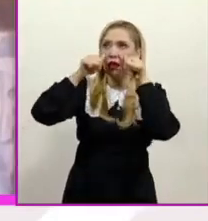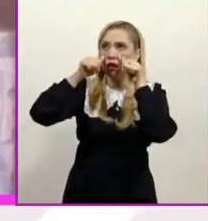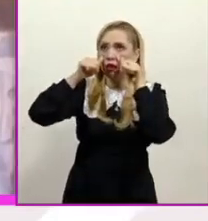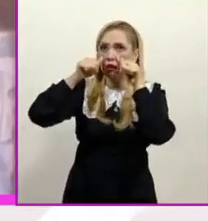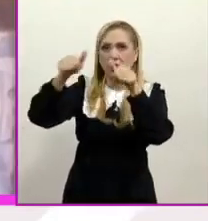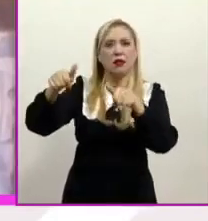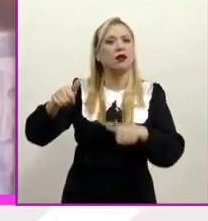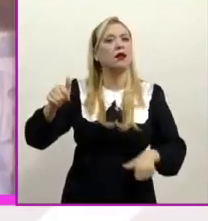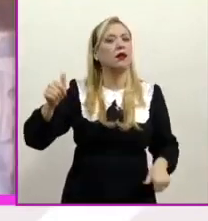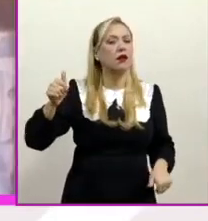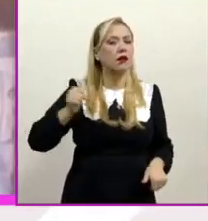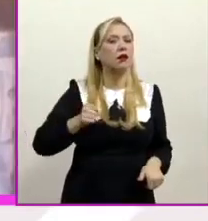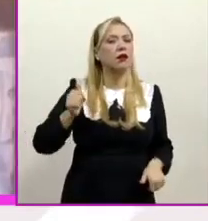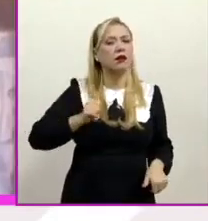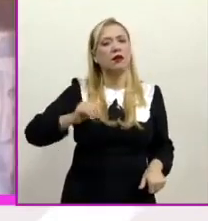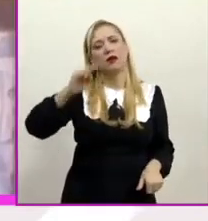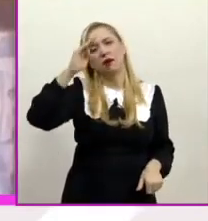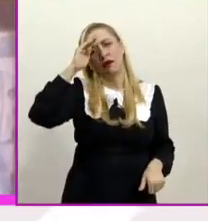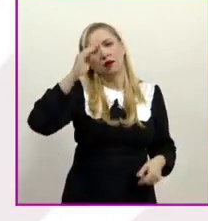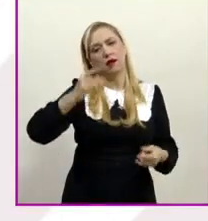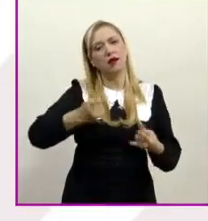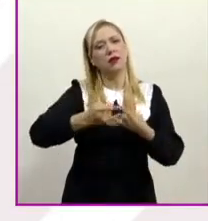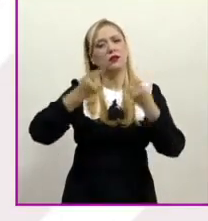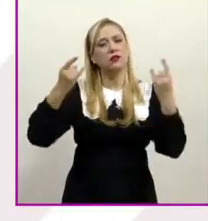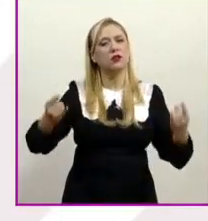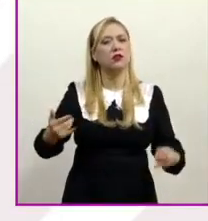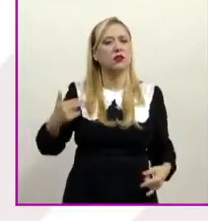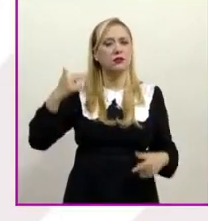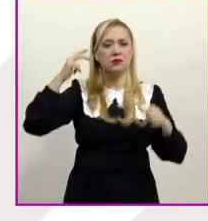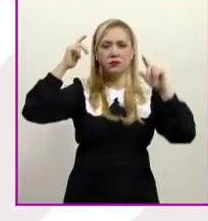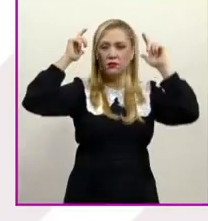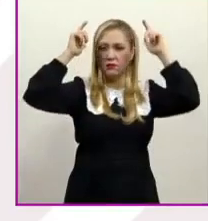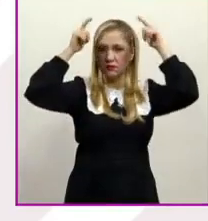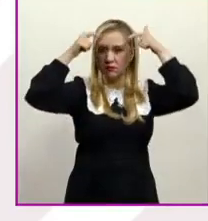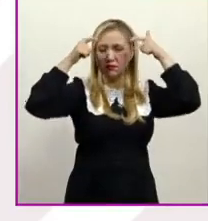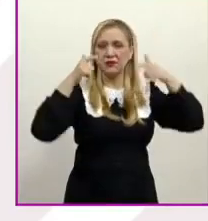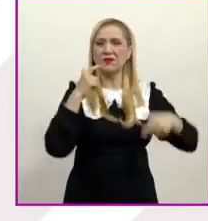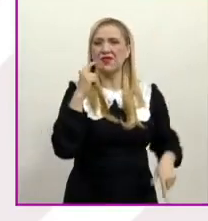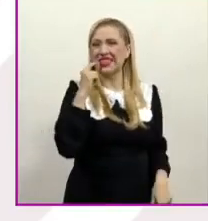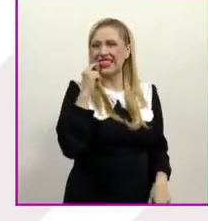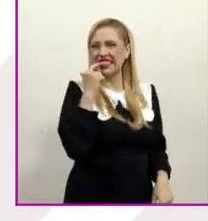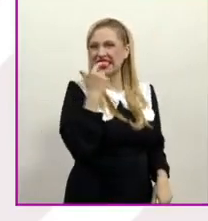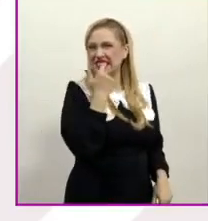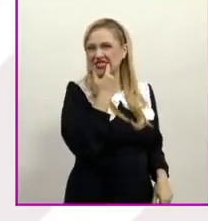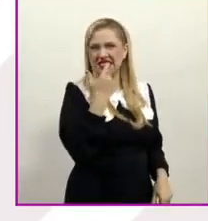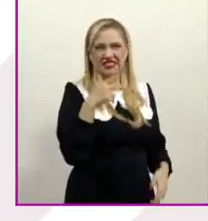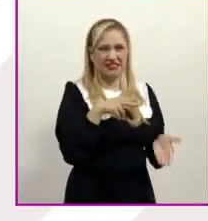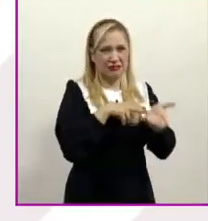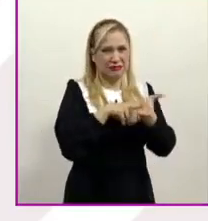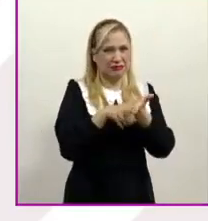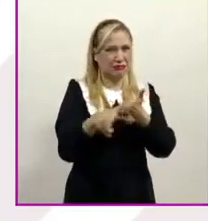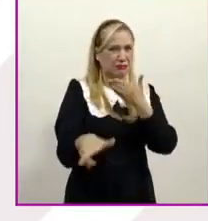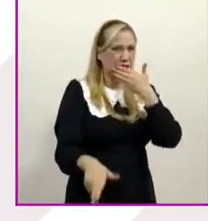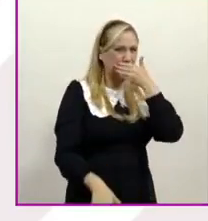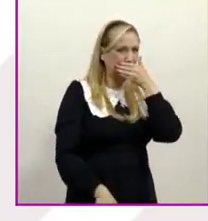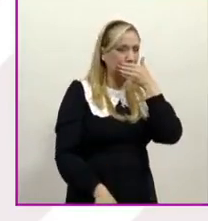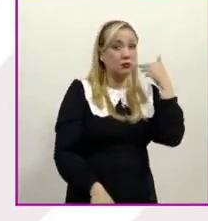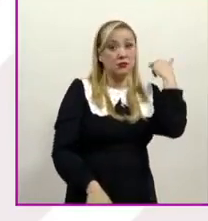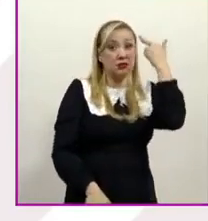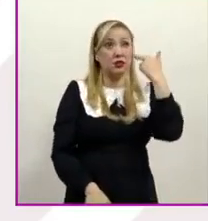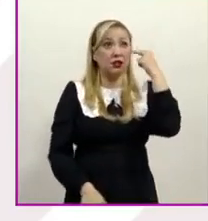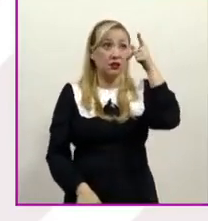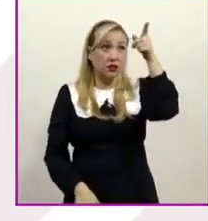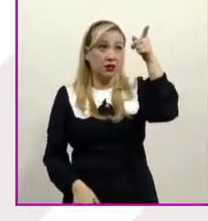estaban de moda en el Renacimiento isabelino los dientes podridos y negros? Porque la reina sí los